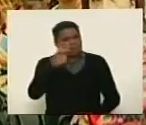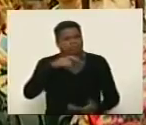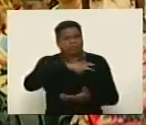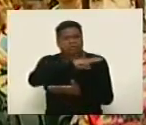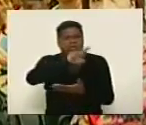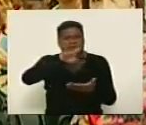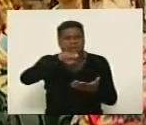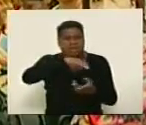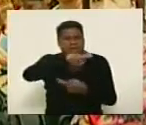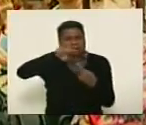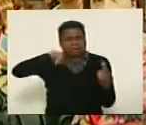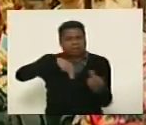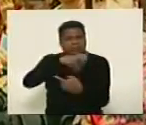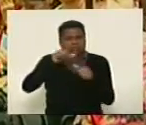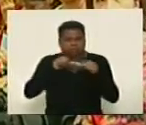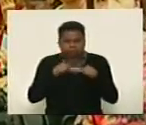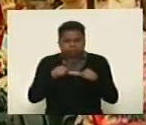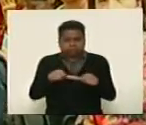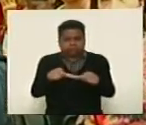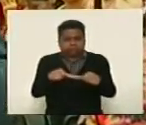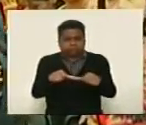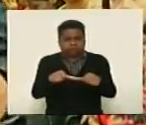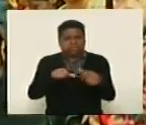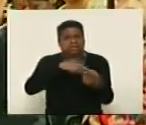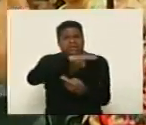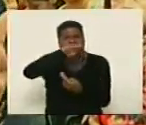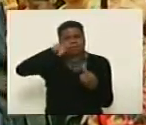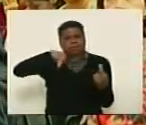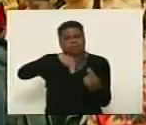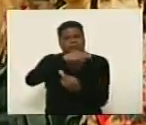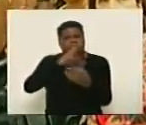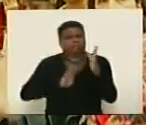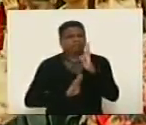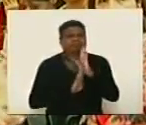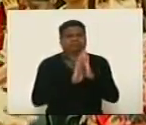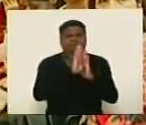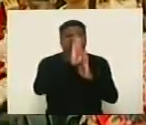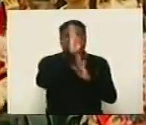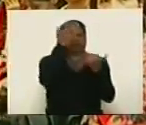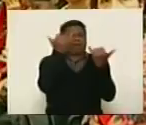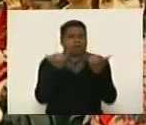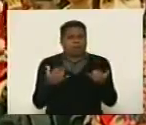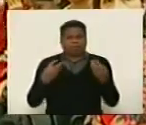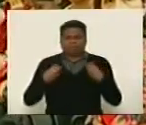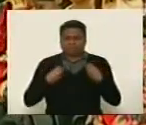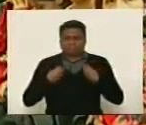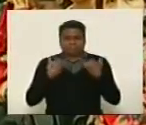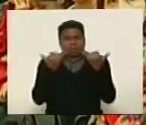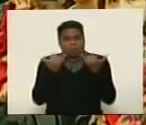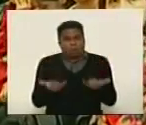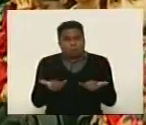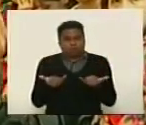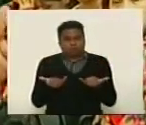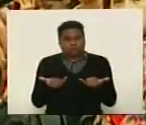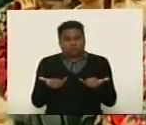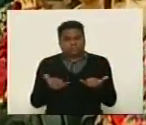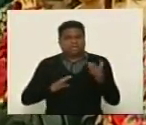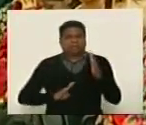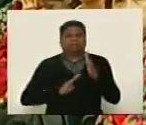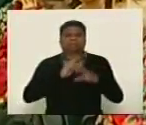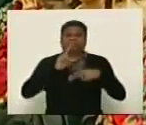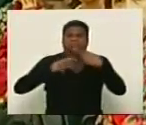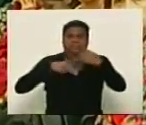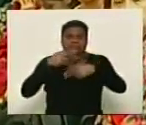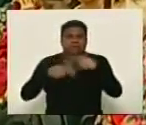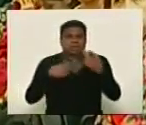que lo económico no está fuera de la revolución, porque la revolución es evolución y lo que estamos viviendo hoy actualmente es la evolución del nuevo